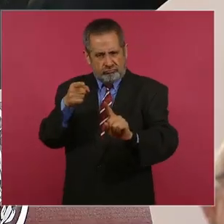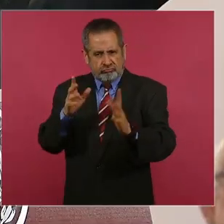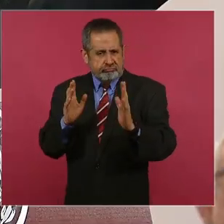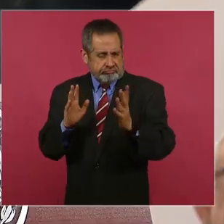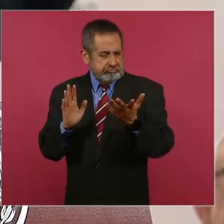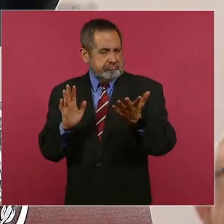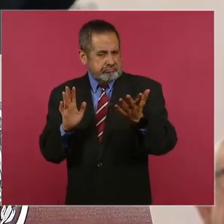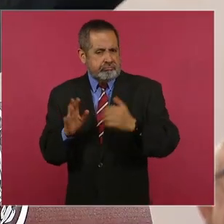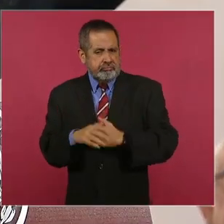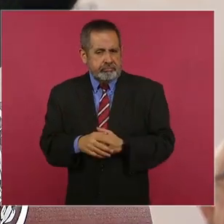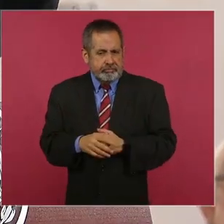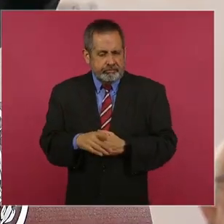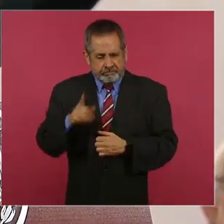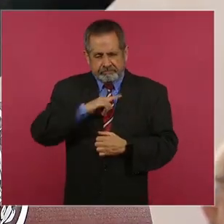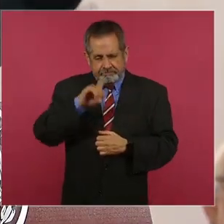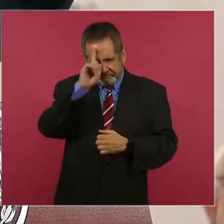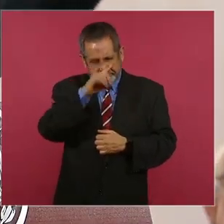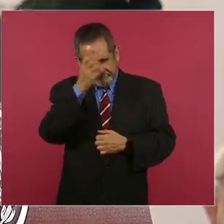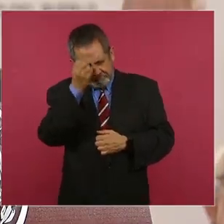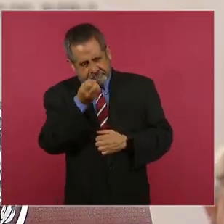le voy a dar los